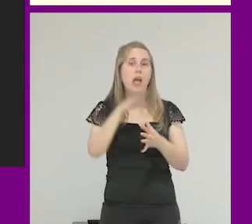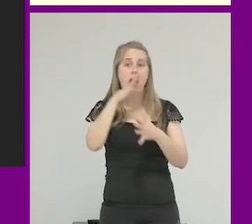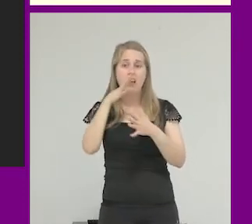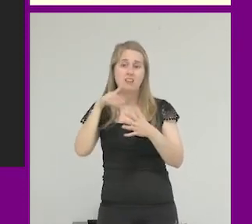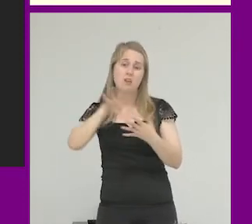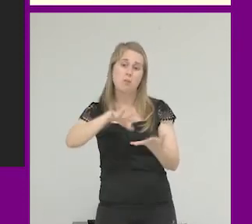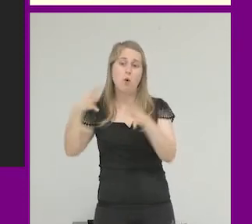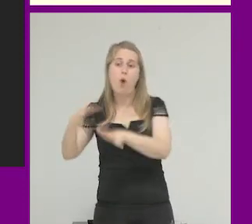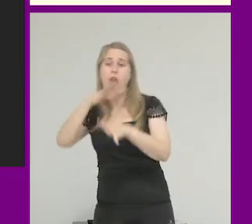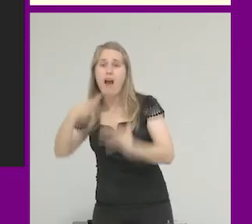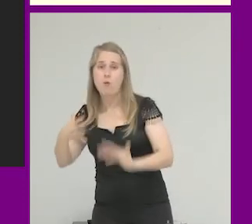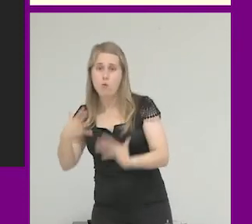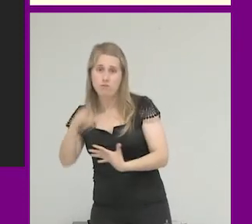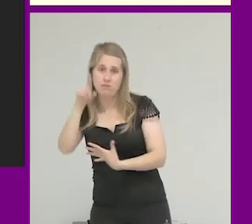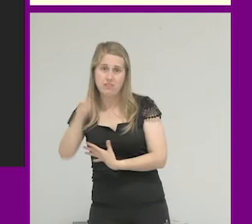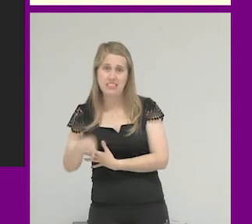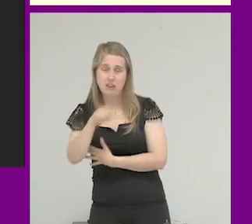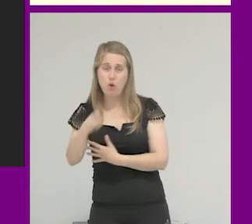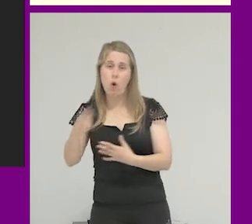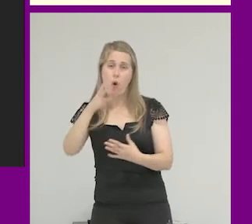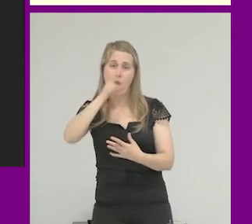eguneratuak dauzen, edo